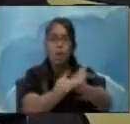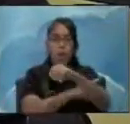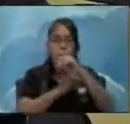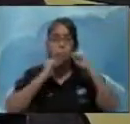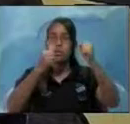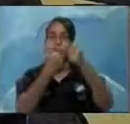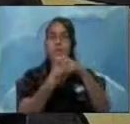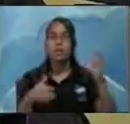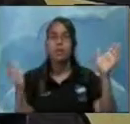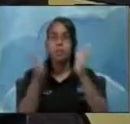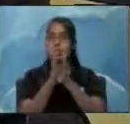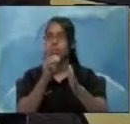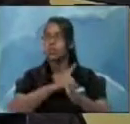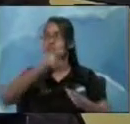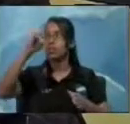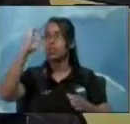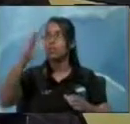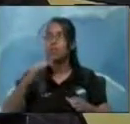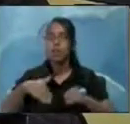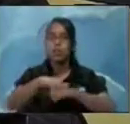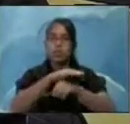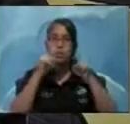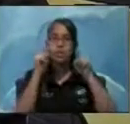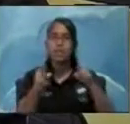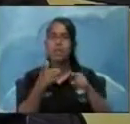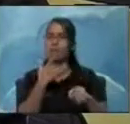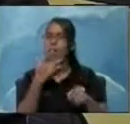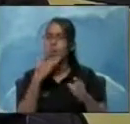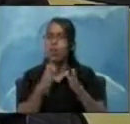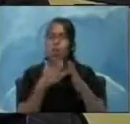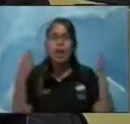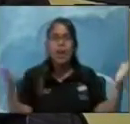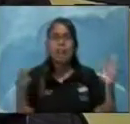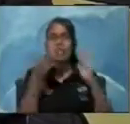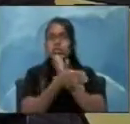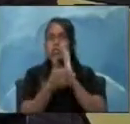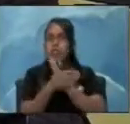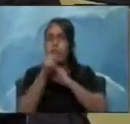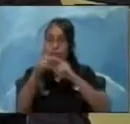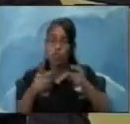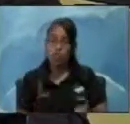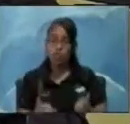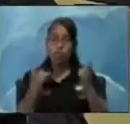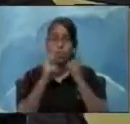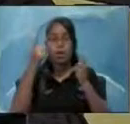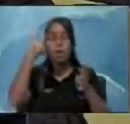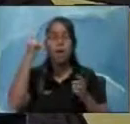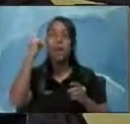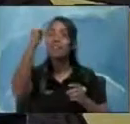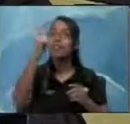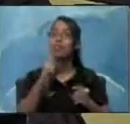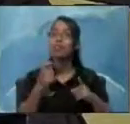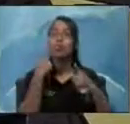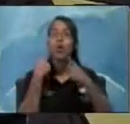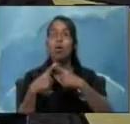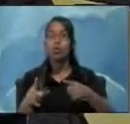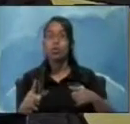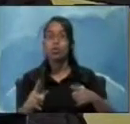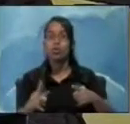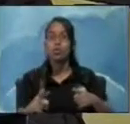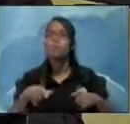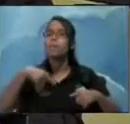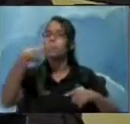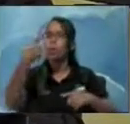espíritu santo de dios cae sobre ti algo grande sucede en tu vida para testimonio a otros cuando el